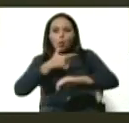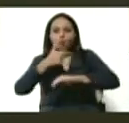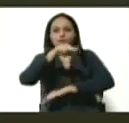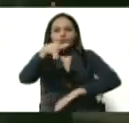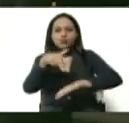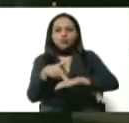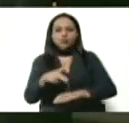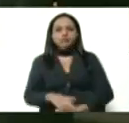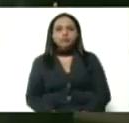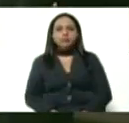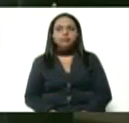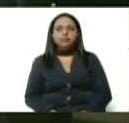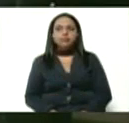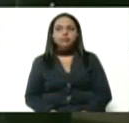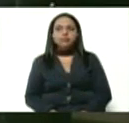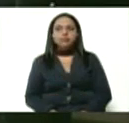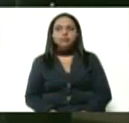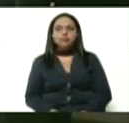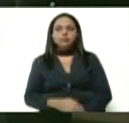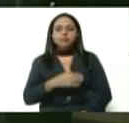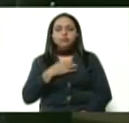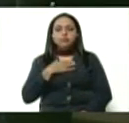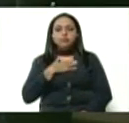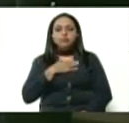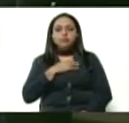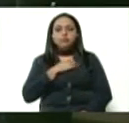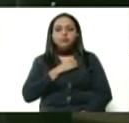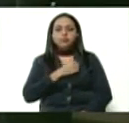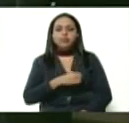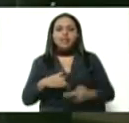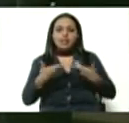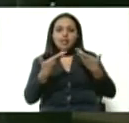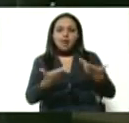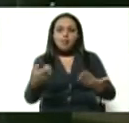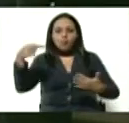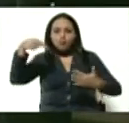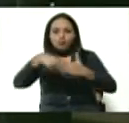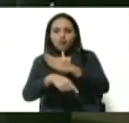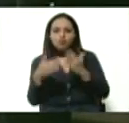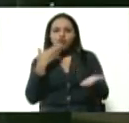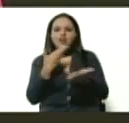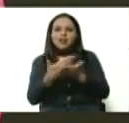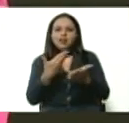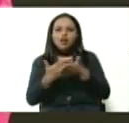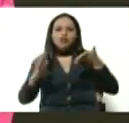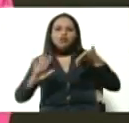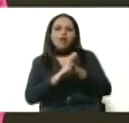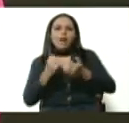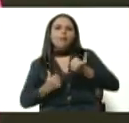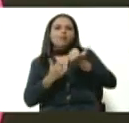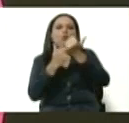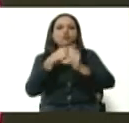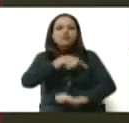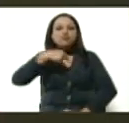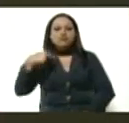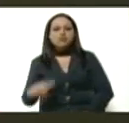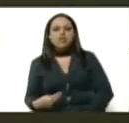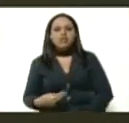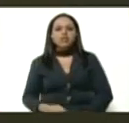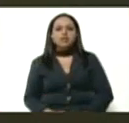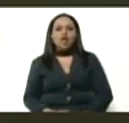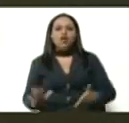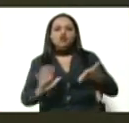nacional, reciba nuestro más profundo agradecimiento por lo que ha sido el apoyo de China contra el